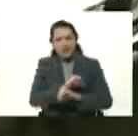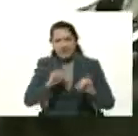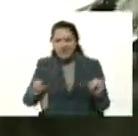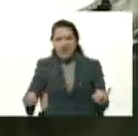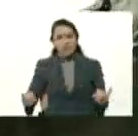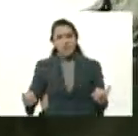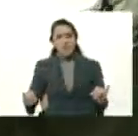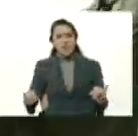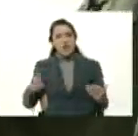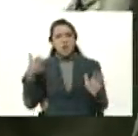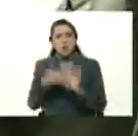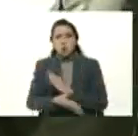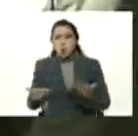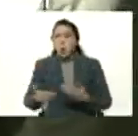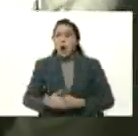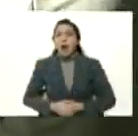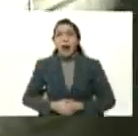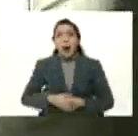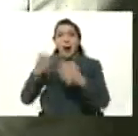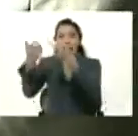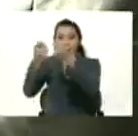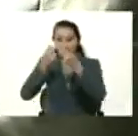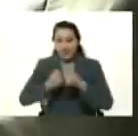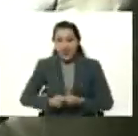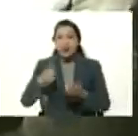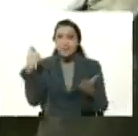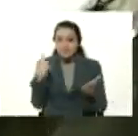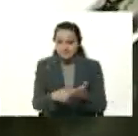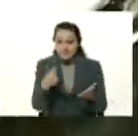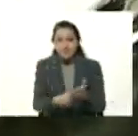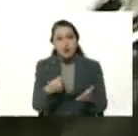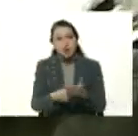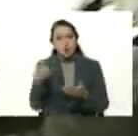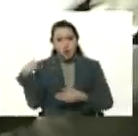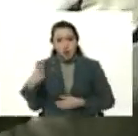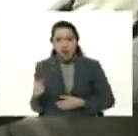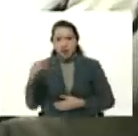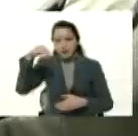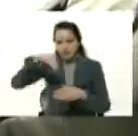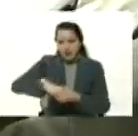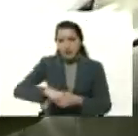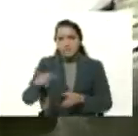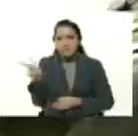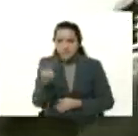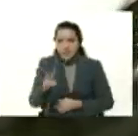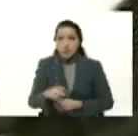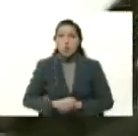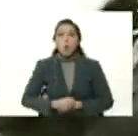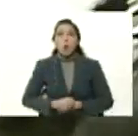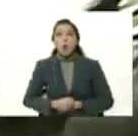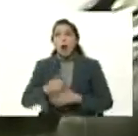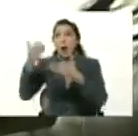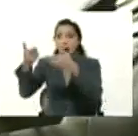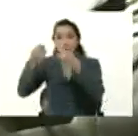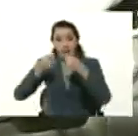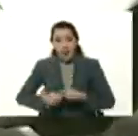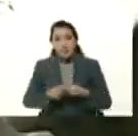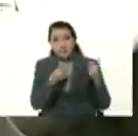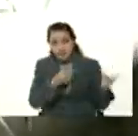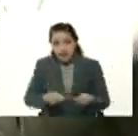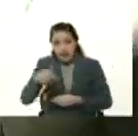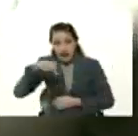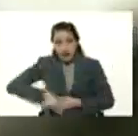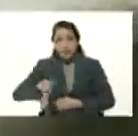vienen de importados pagan su arancel, lo cual quiere decir que cualquier importación es bienvenida, pero nosotros tenemos una